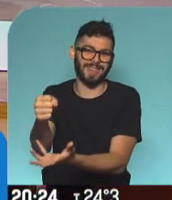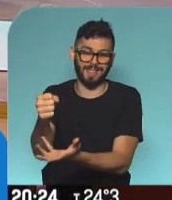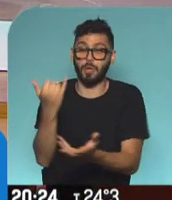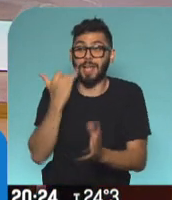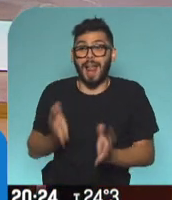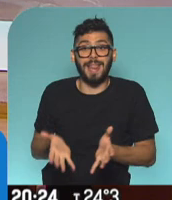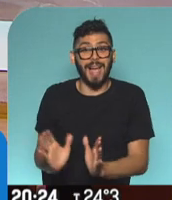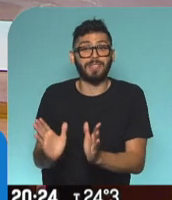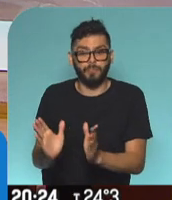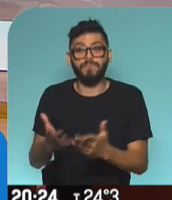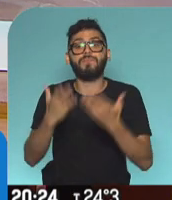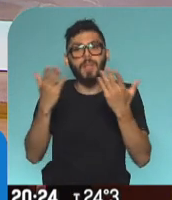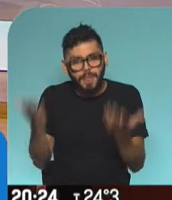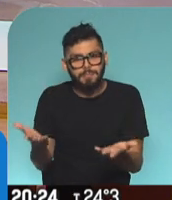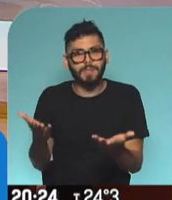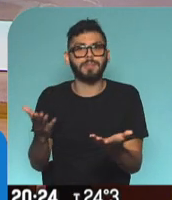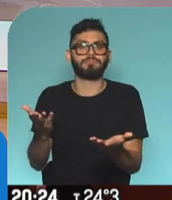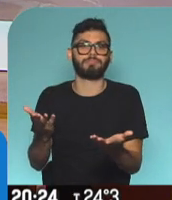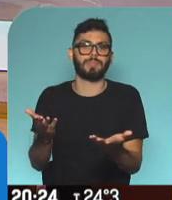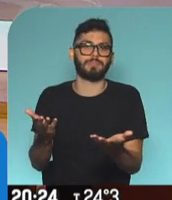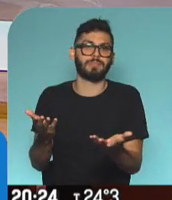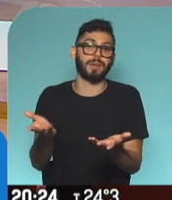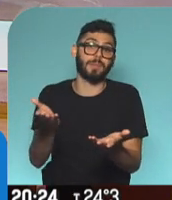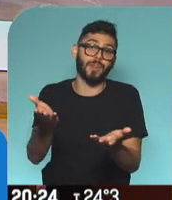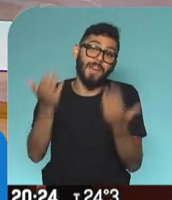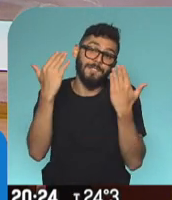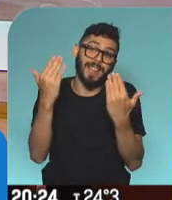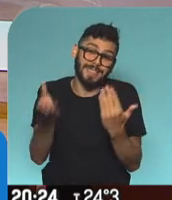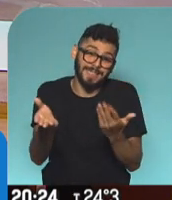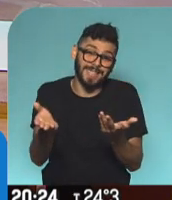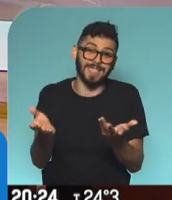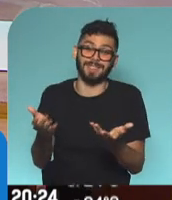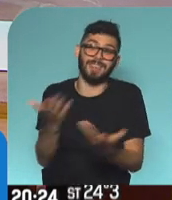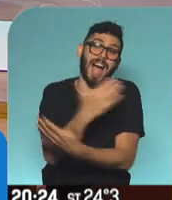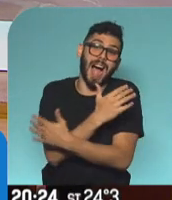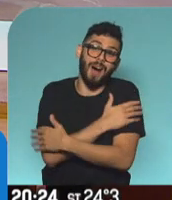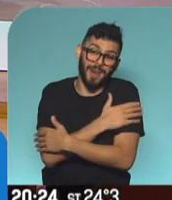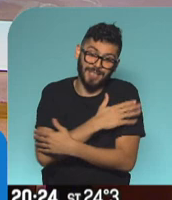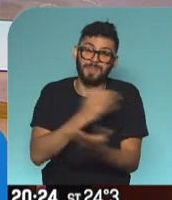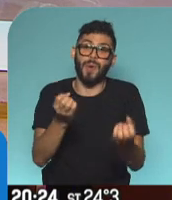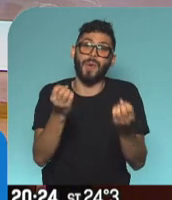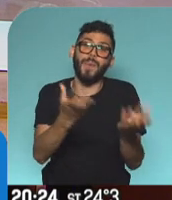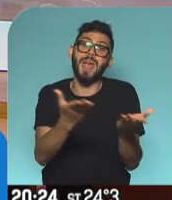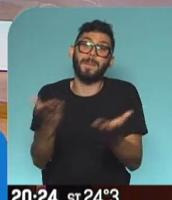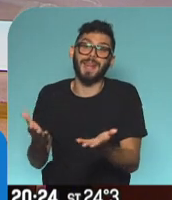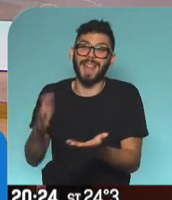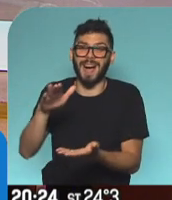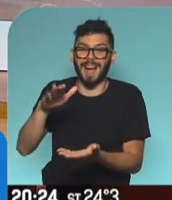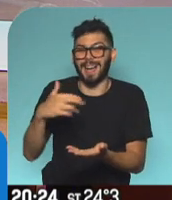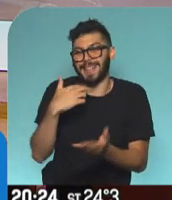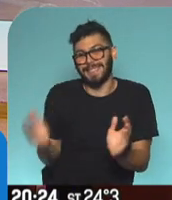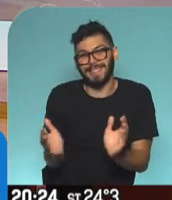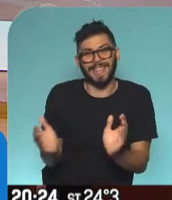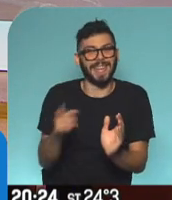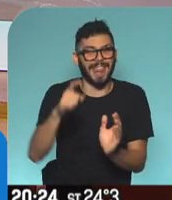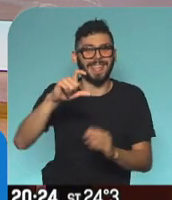nació así que también de paso aprovechamos a felicitarla y a mandarle un abrazo y darle la bienvenida a la nena de christie no será